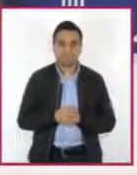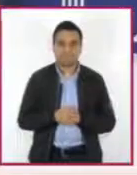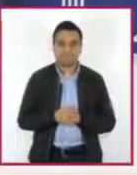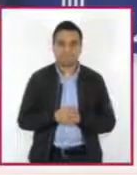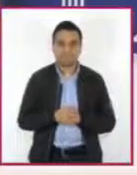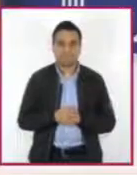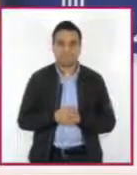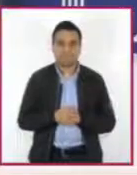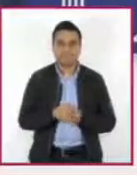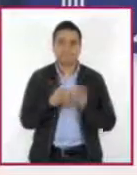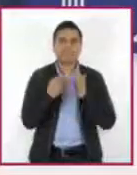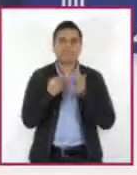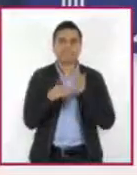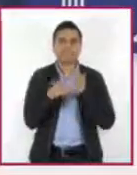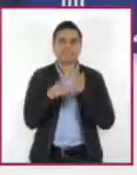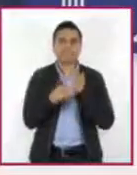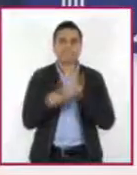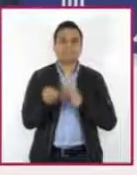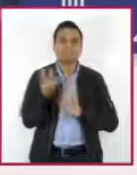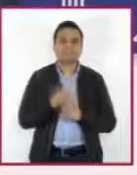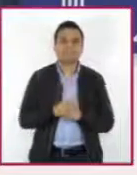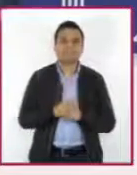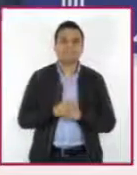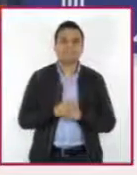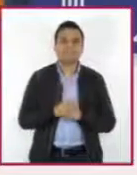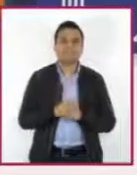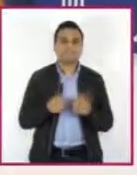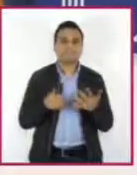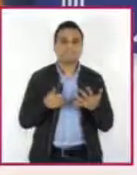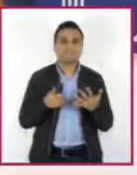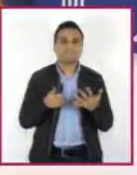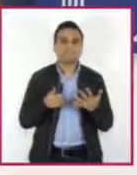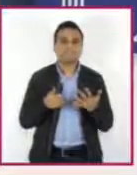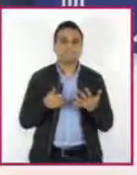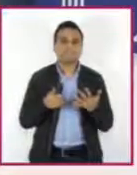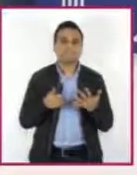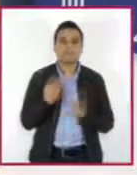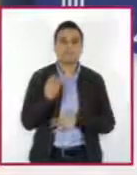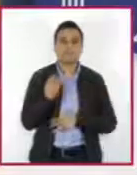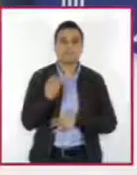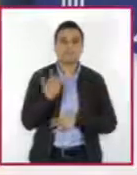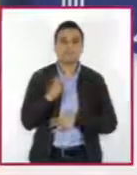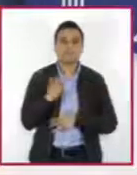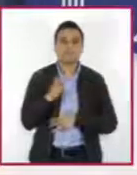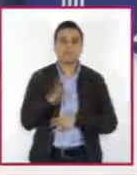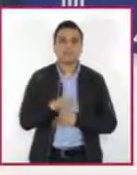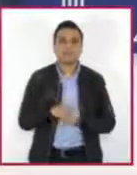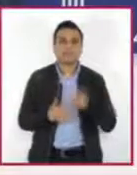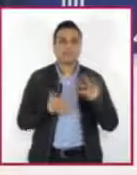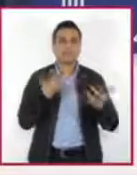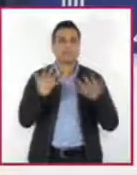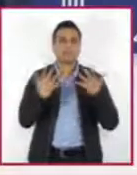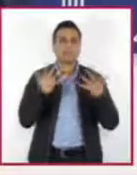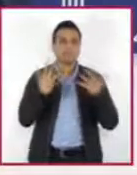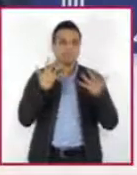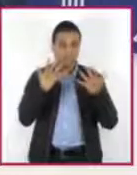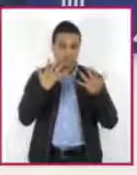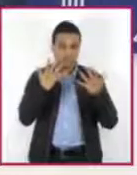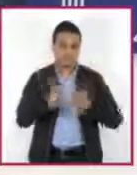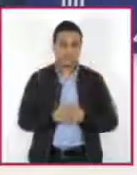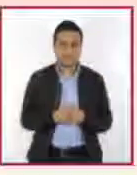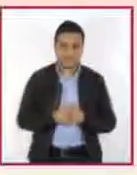¿Cuánto necesitamos? 3, 6. Un número grande. Bastante. 10. 5, 5. 5, 5. Va.